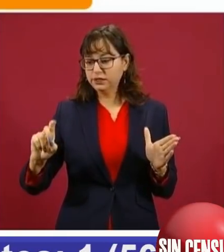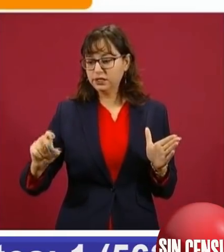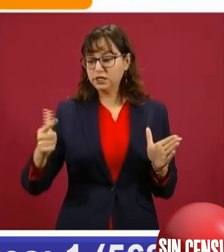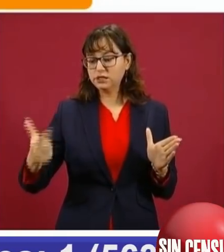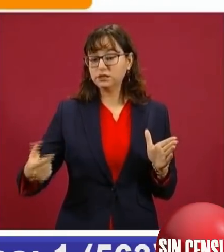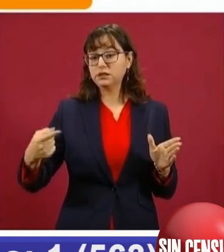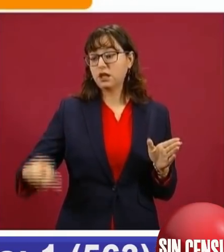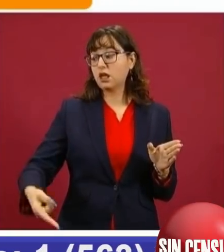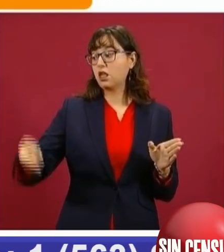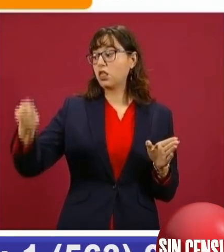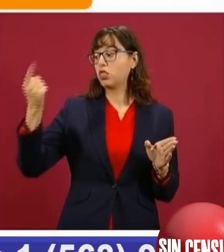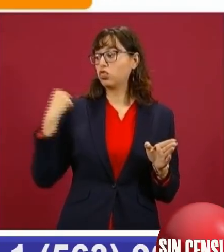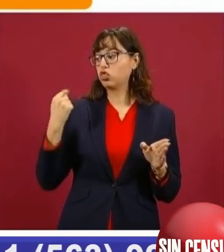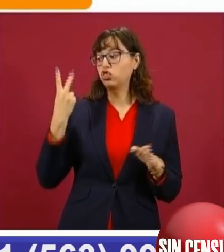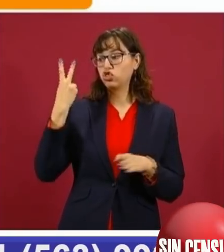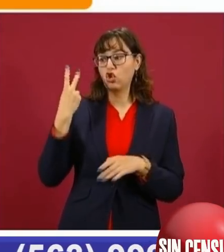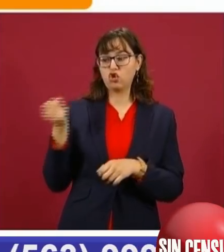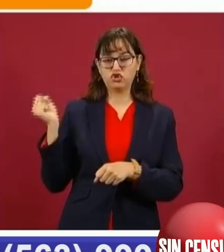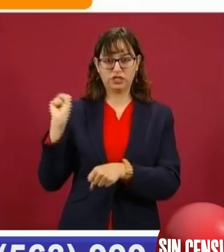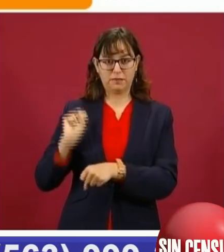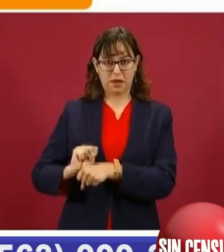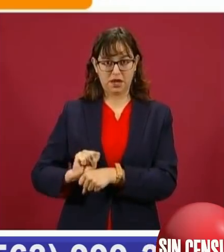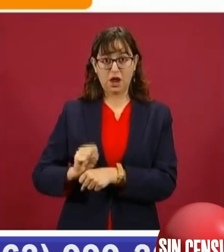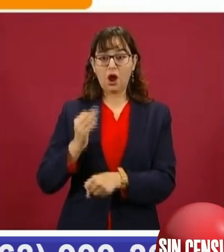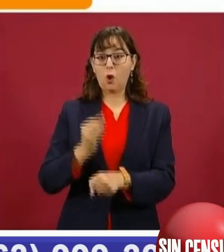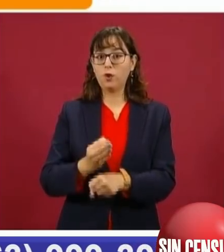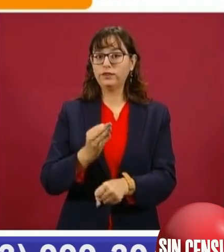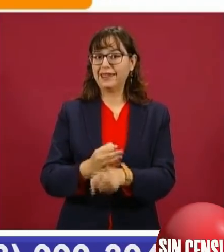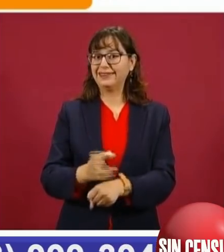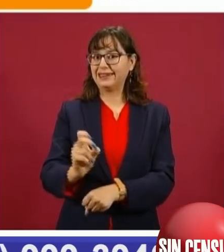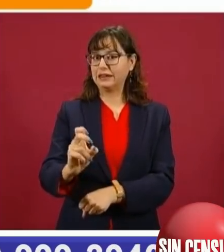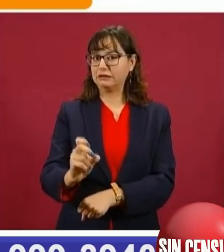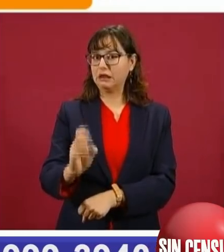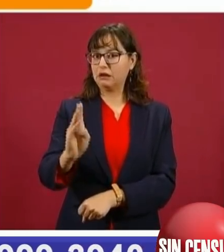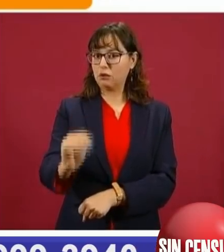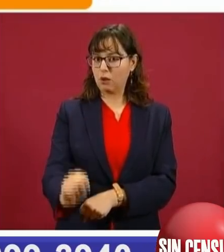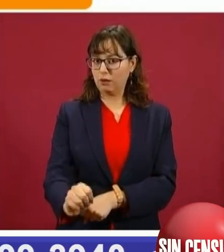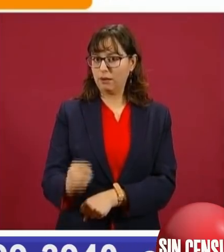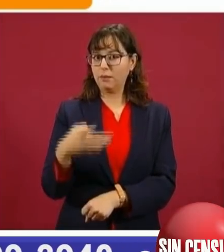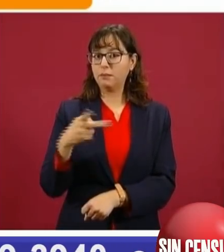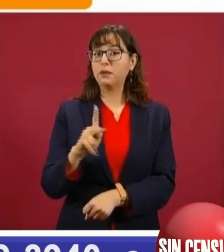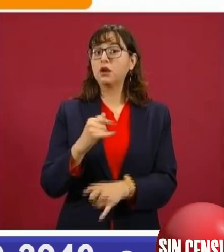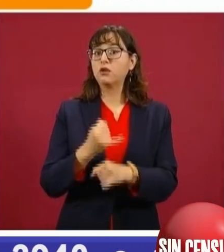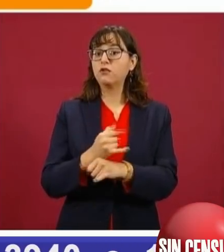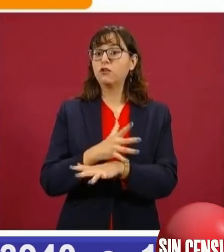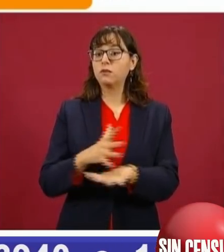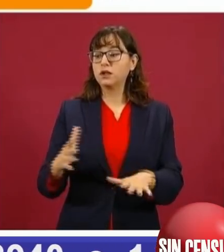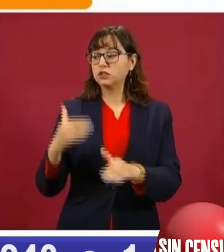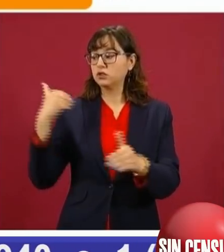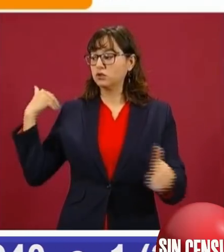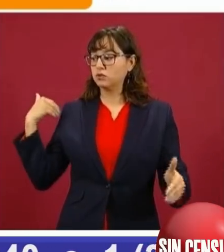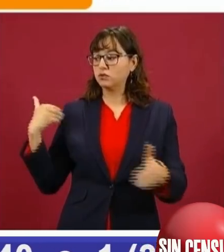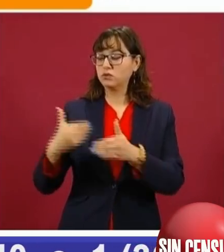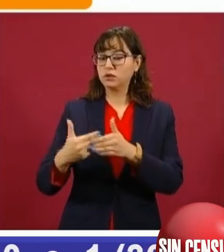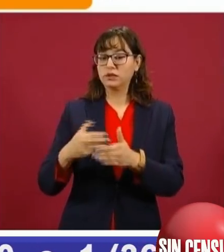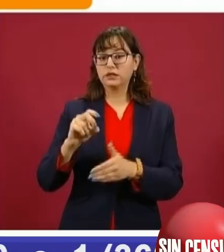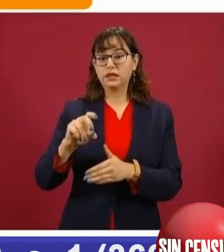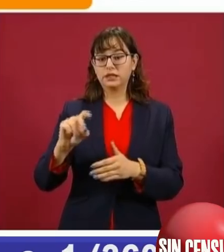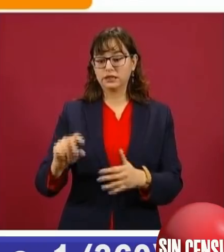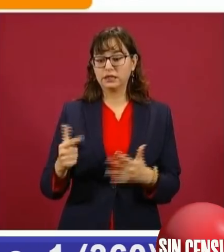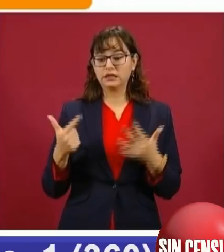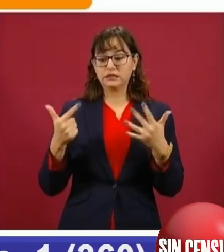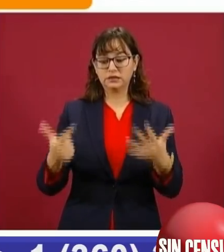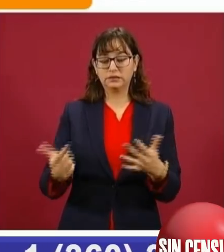semanas, en este momento estamos en la semana 39 del año, hemos tenido la cantidad de casos que se muestran en la altura de